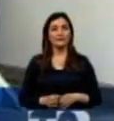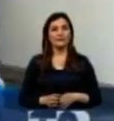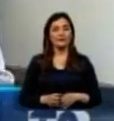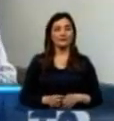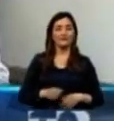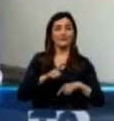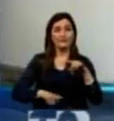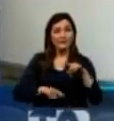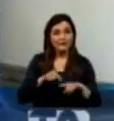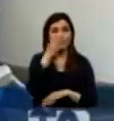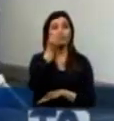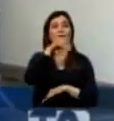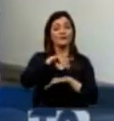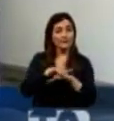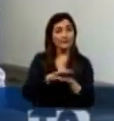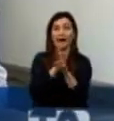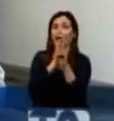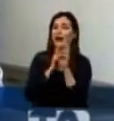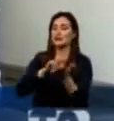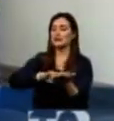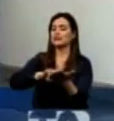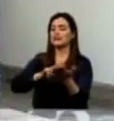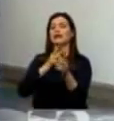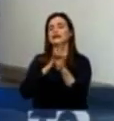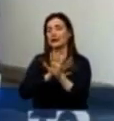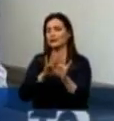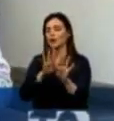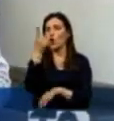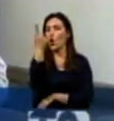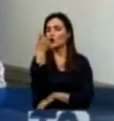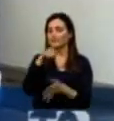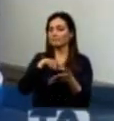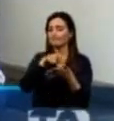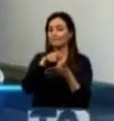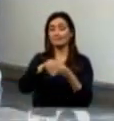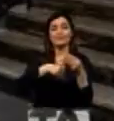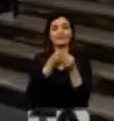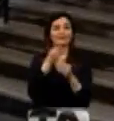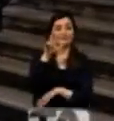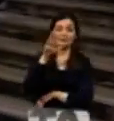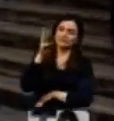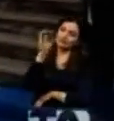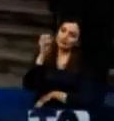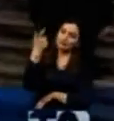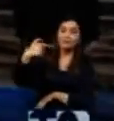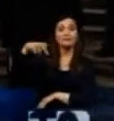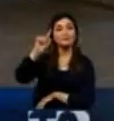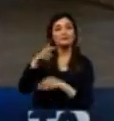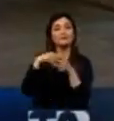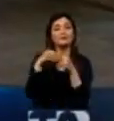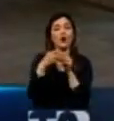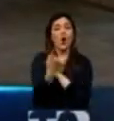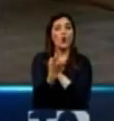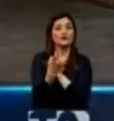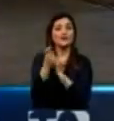¿Qué tal, Liz? Amigos, buenas tardes. Ya hubo resultados de esta reunión. En total, 11 contratos de inversión por 360 millones de dólares con